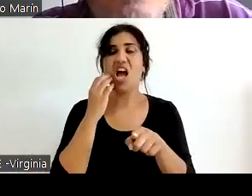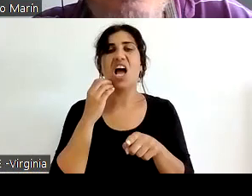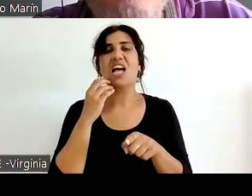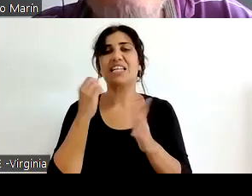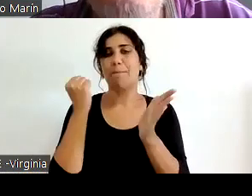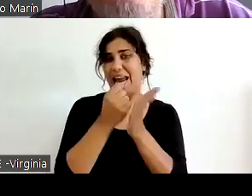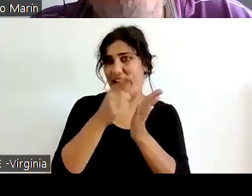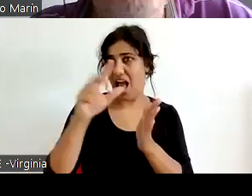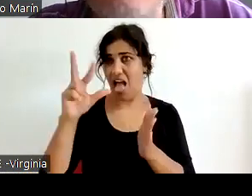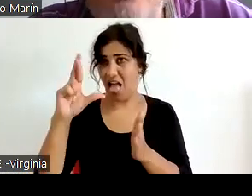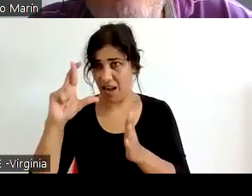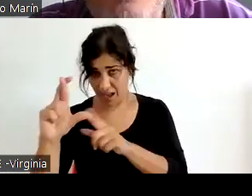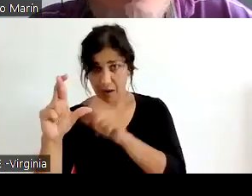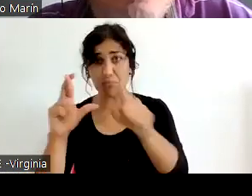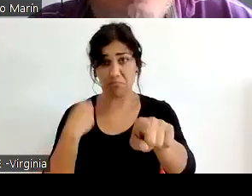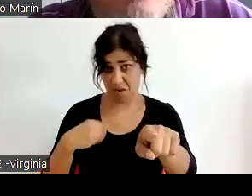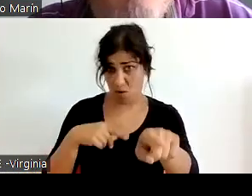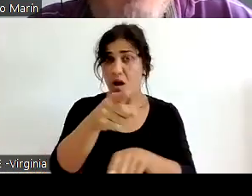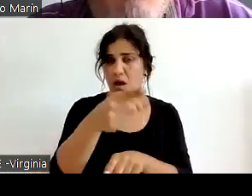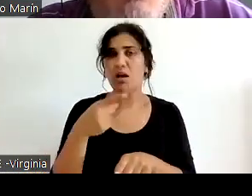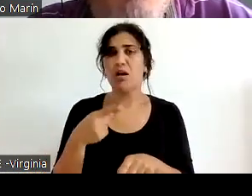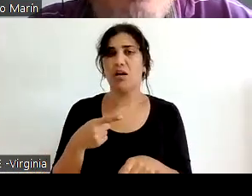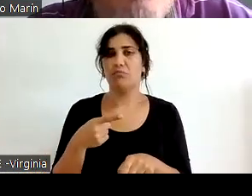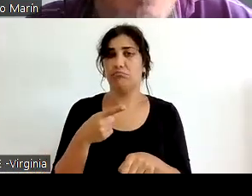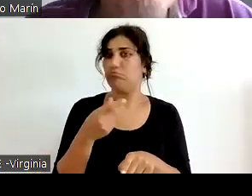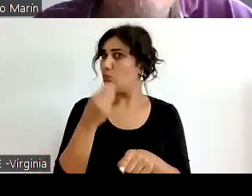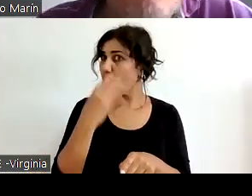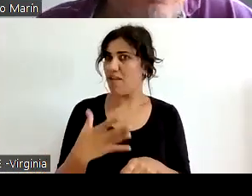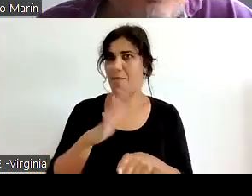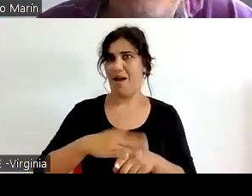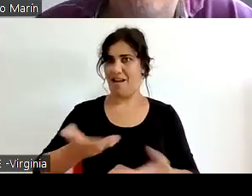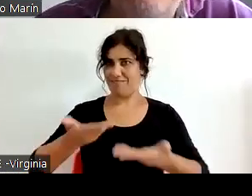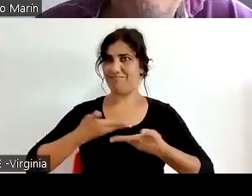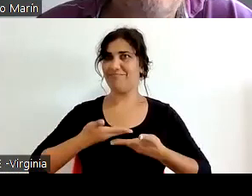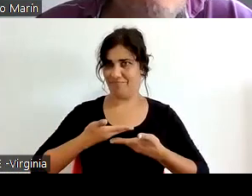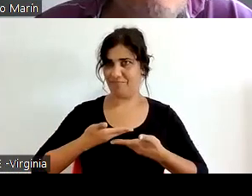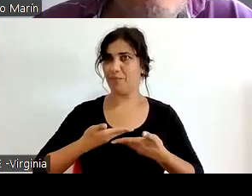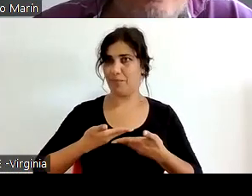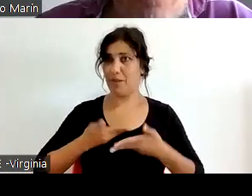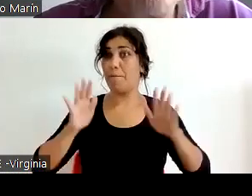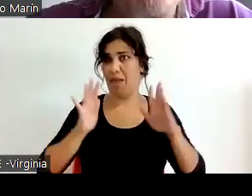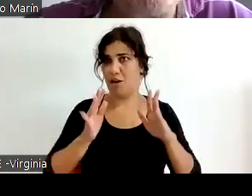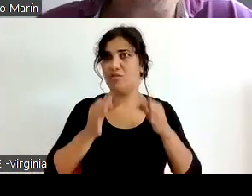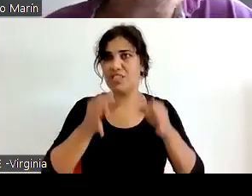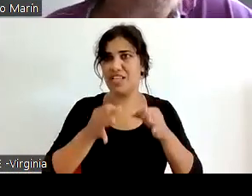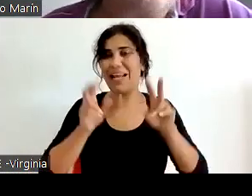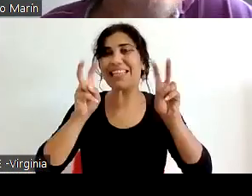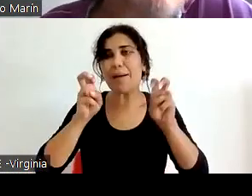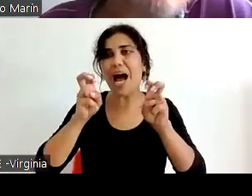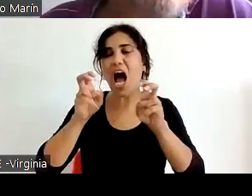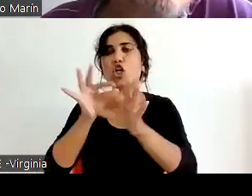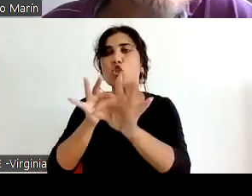de LR, nos puede venir muy bien. Siempre, como os digo, como suplemento,